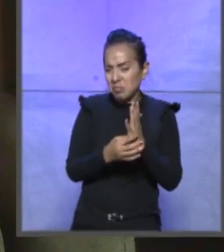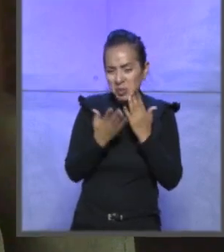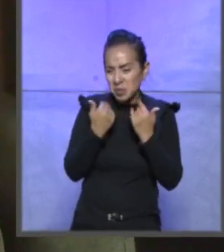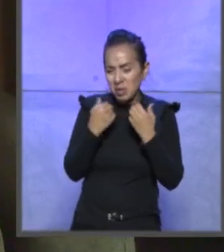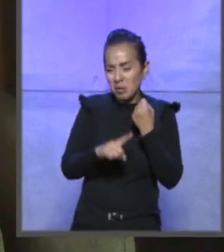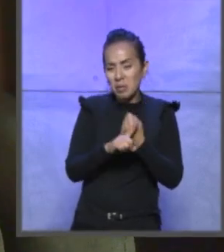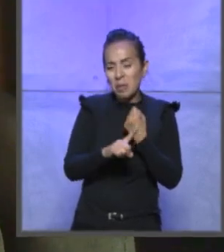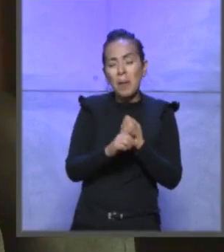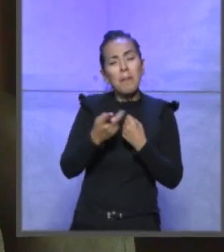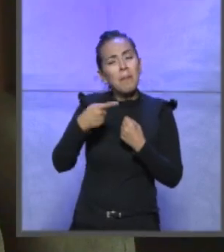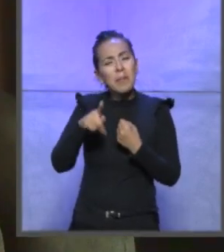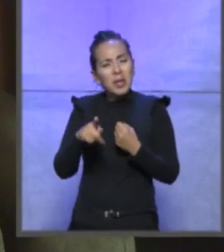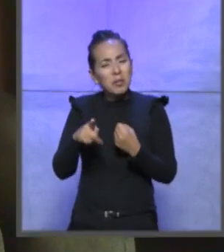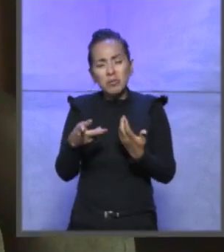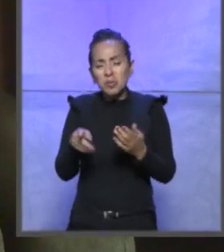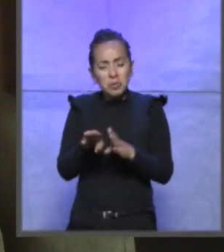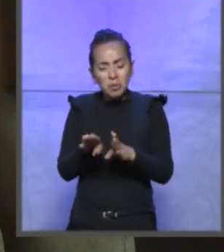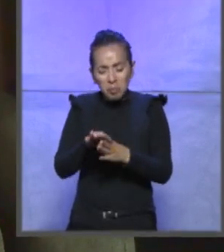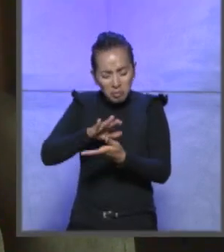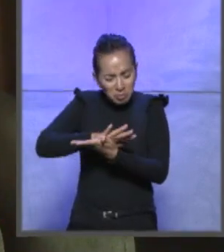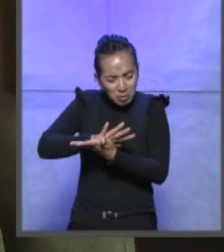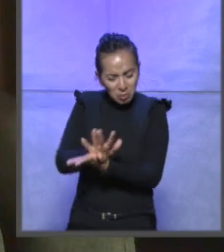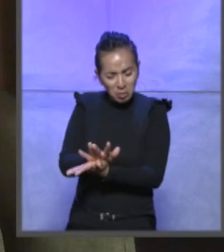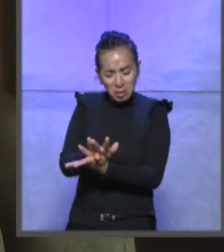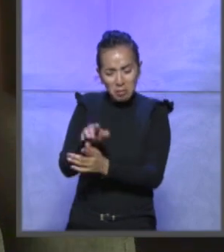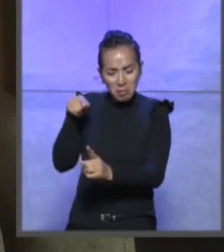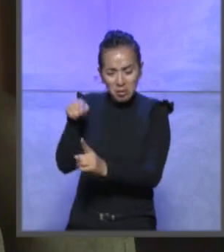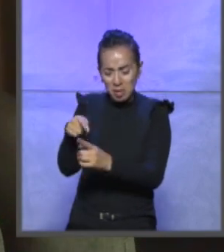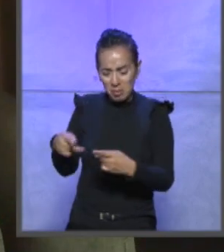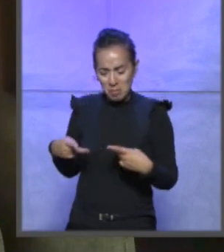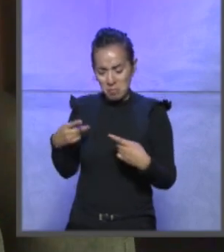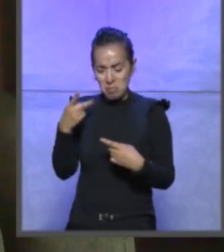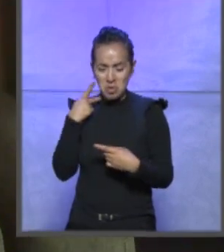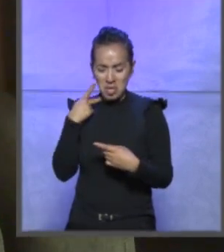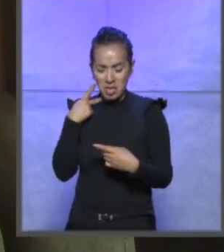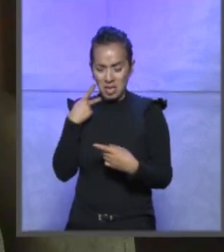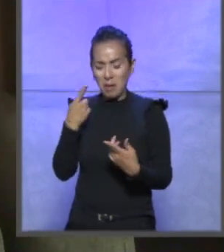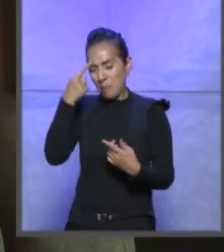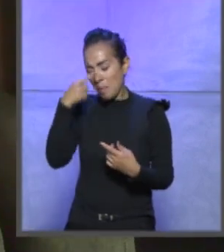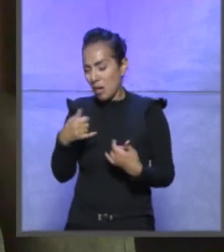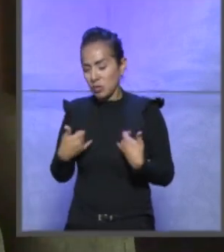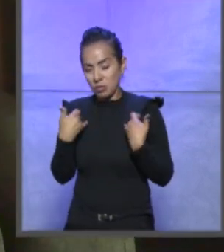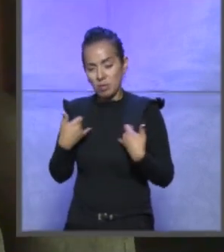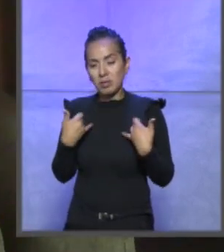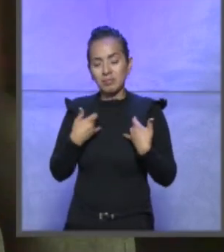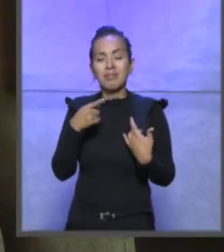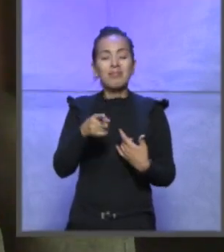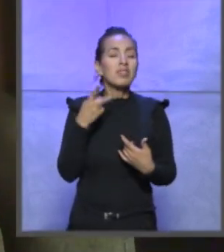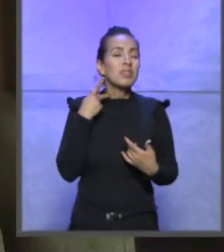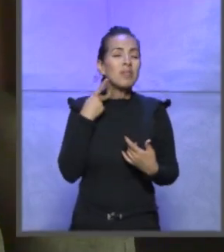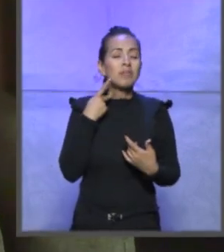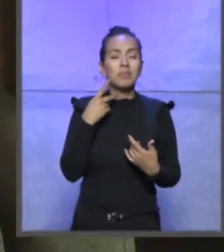Pero ¿de dónde viene la verdadera discriminación política hacia las juventudes? En la parte de la política